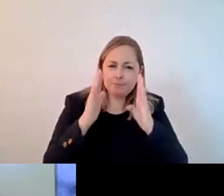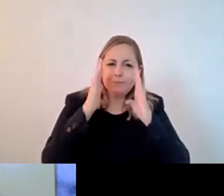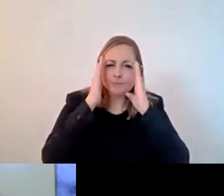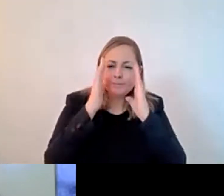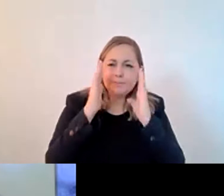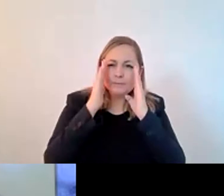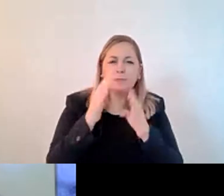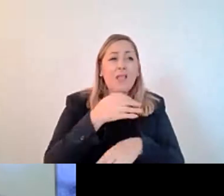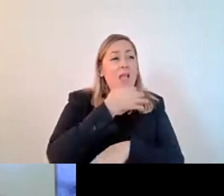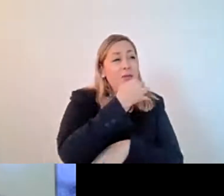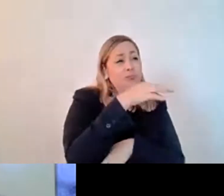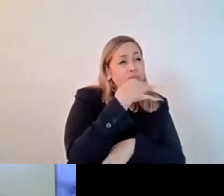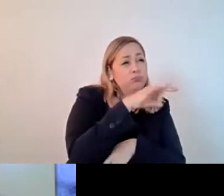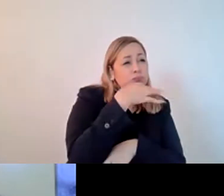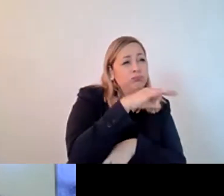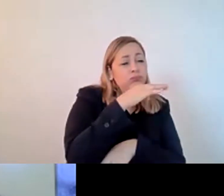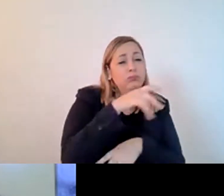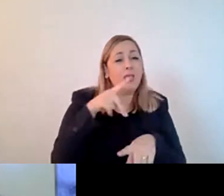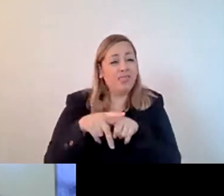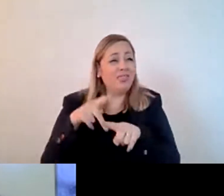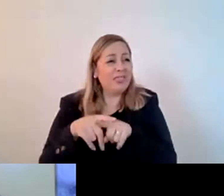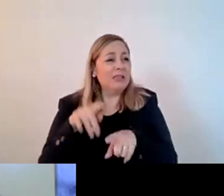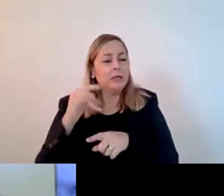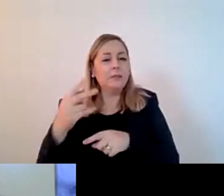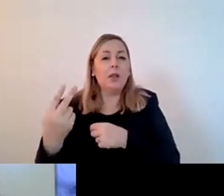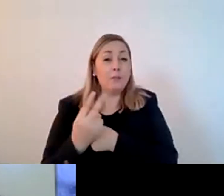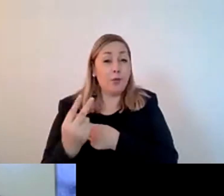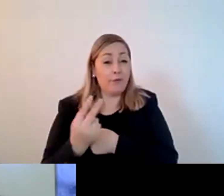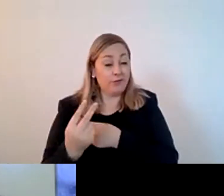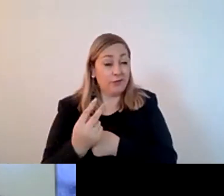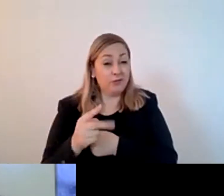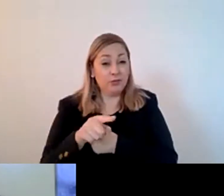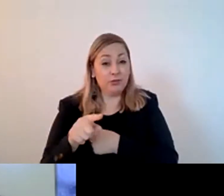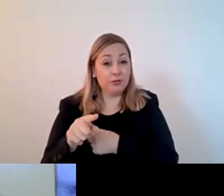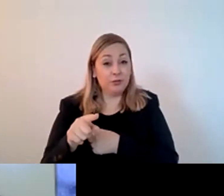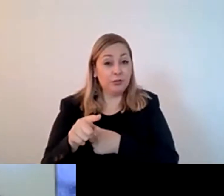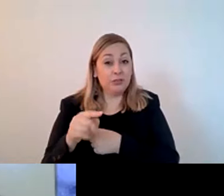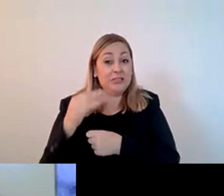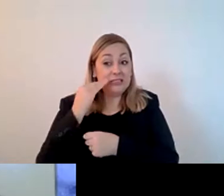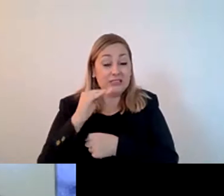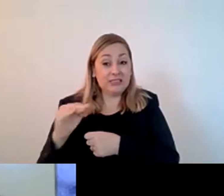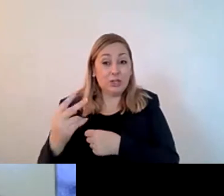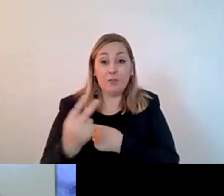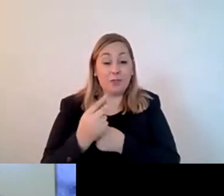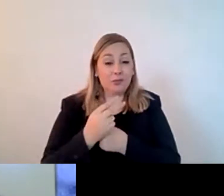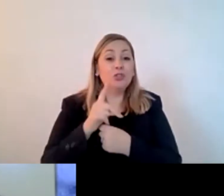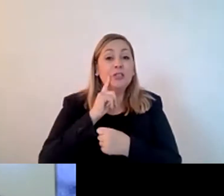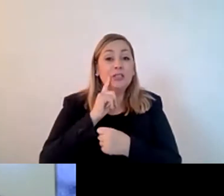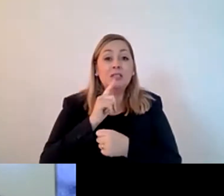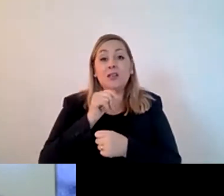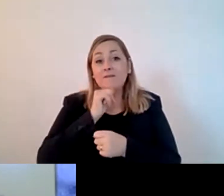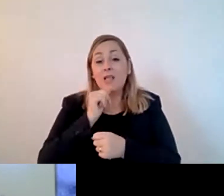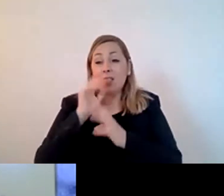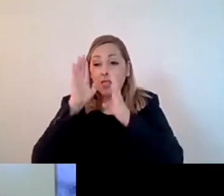concentrarme, hablaba mucho, era muy disruptiva. Los profesores, si escuchan a mi hijo por ahí, mi hijo también tiene déficit